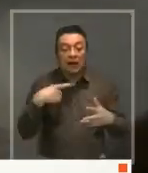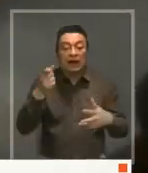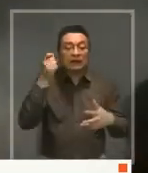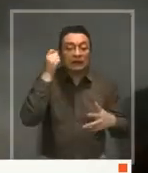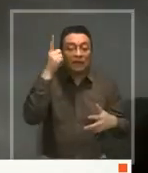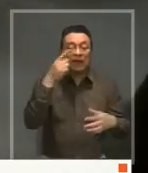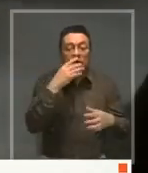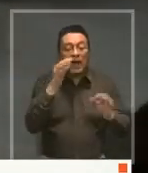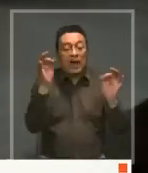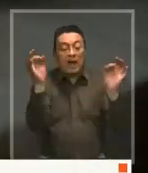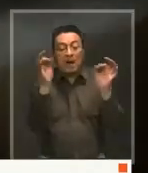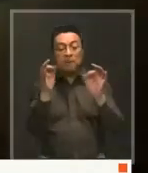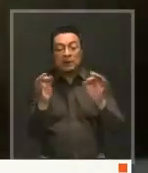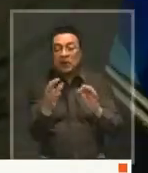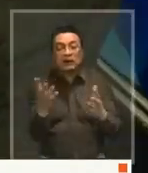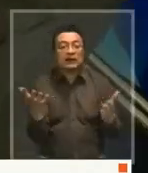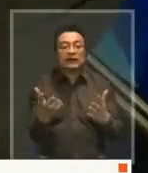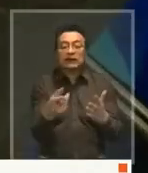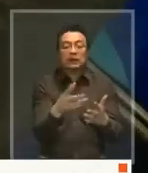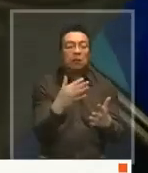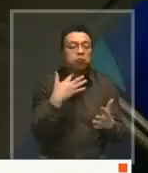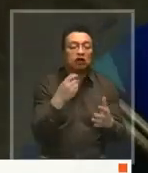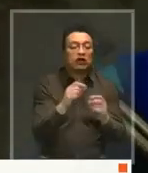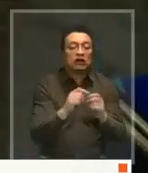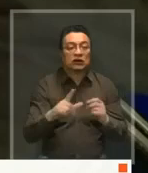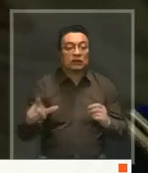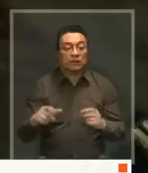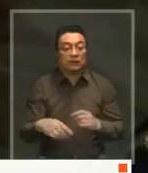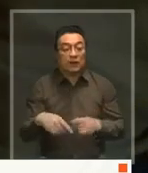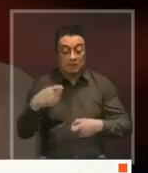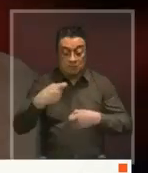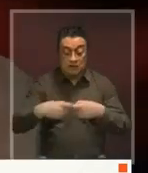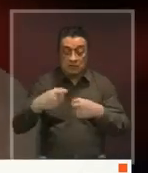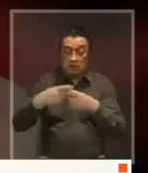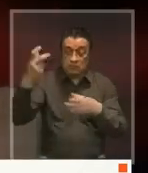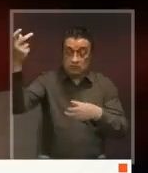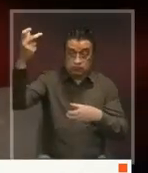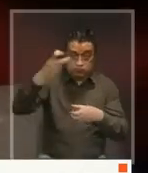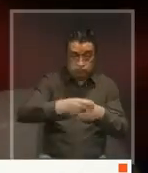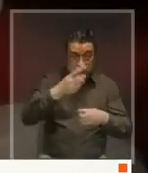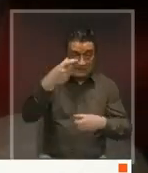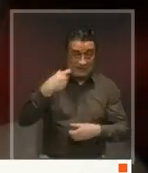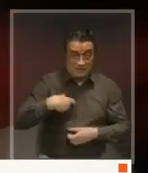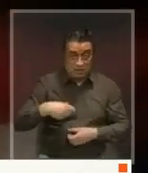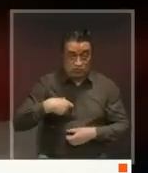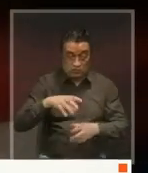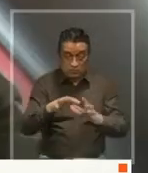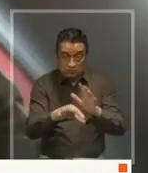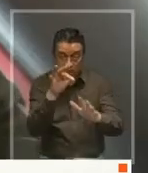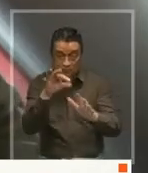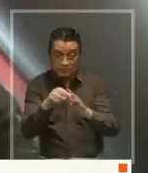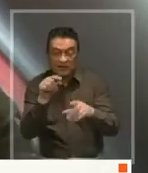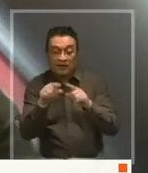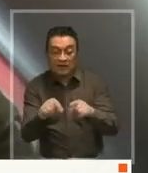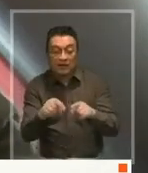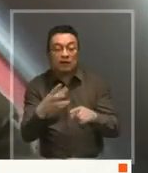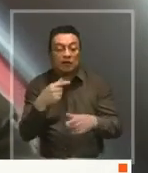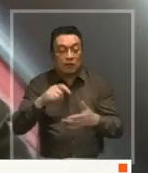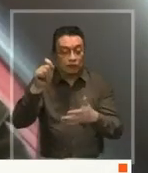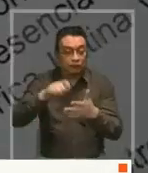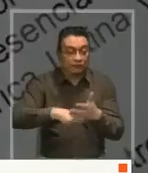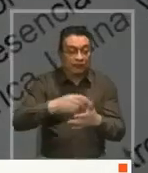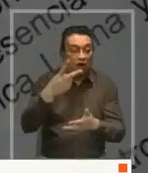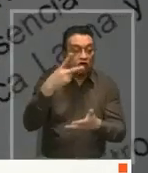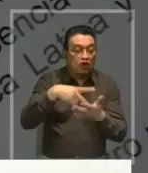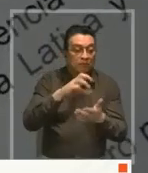explicar cuál es el origen del fenómeno Trozos de roca traídos desde Roswell en Estados Unidos y documentos como este firmado el año 2002